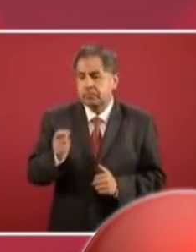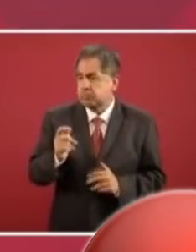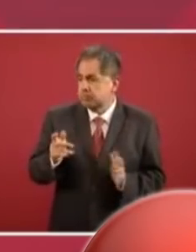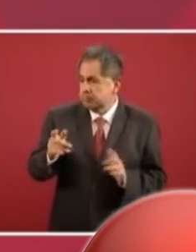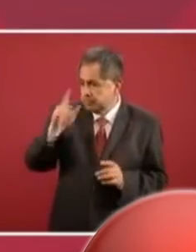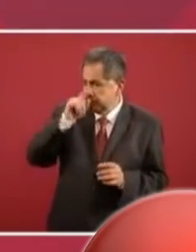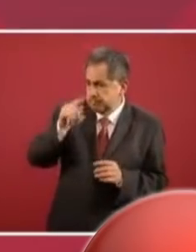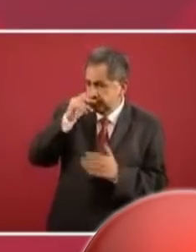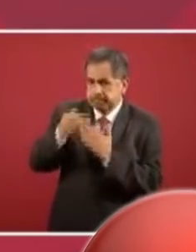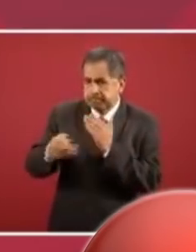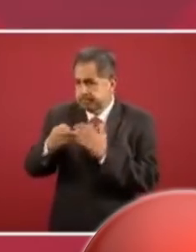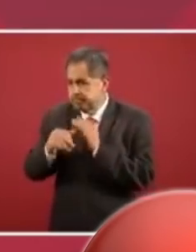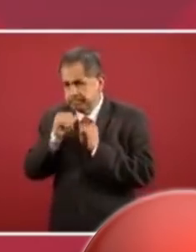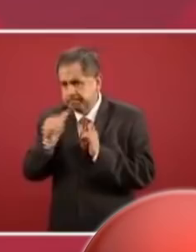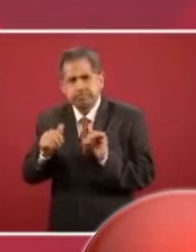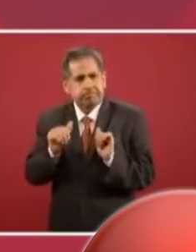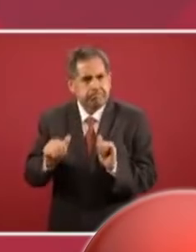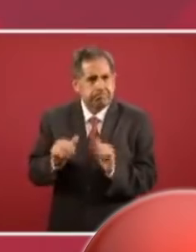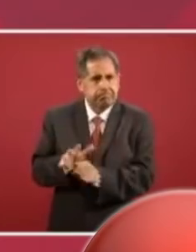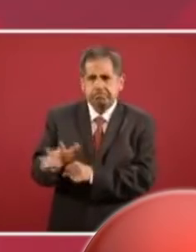ha faltado nada.